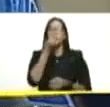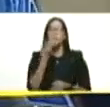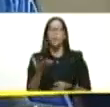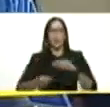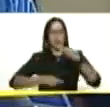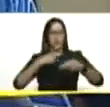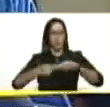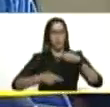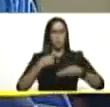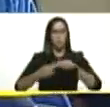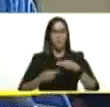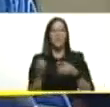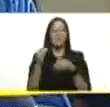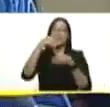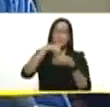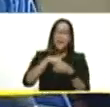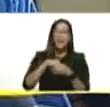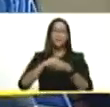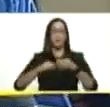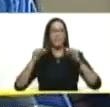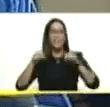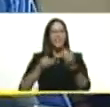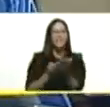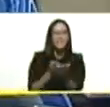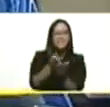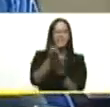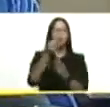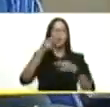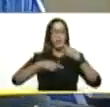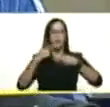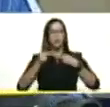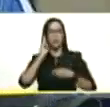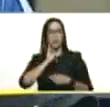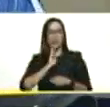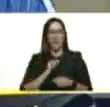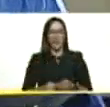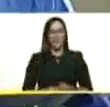revolución dentro de esta eterna revolución bolivariana.